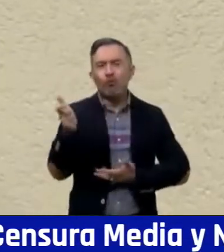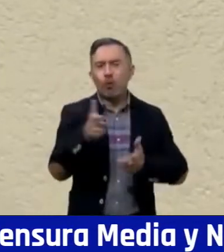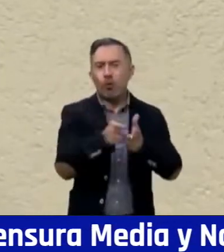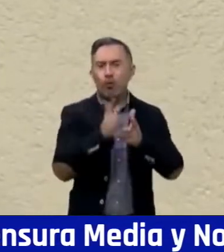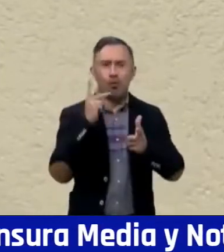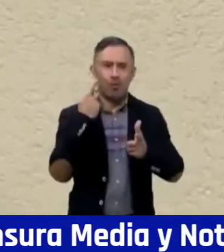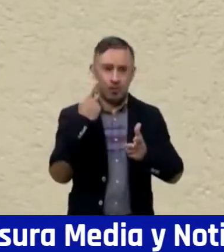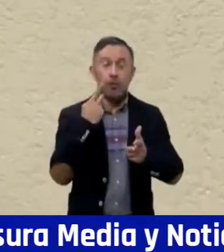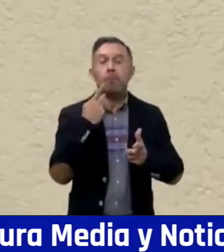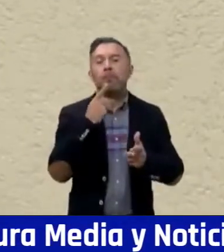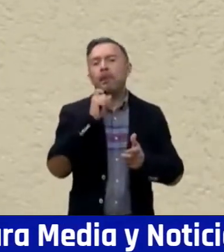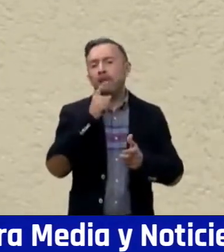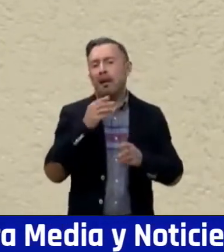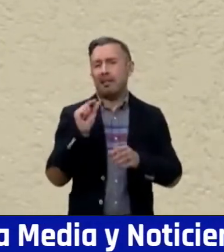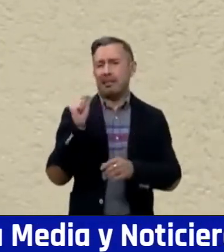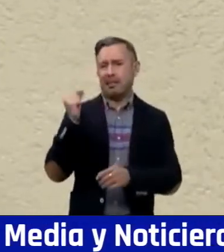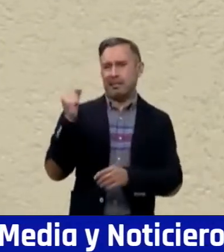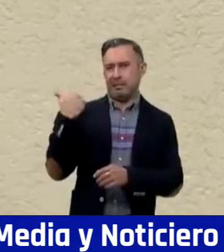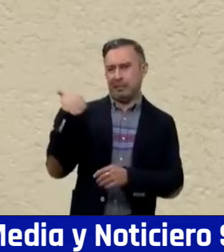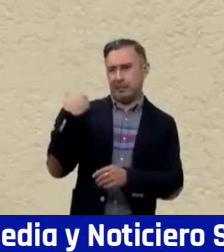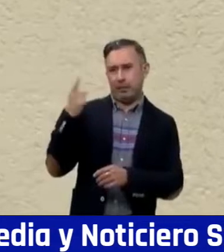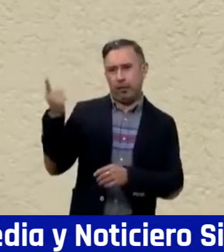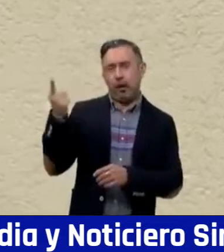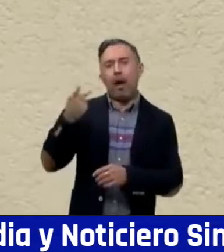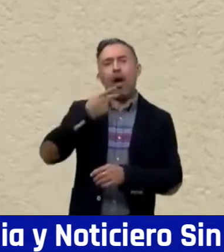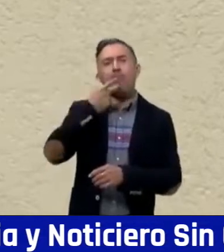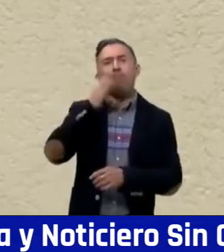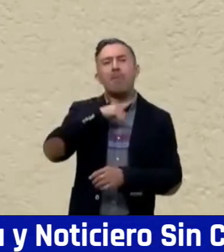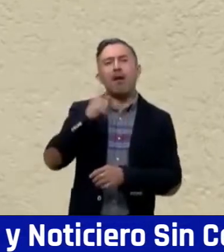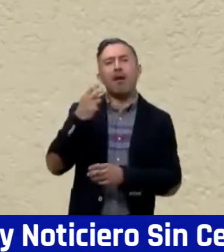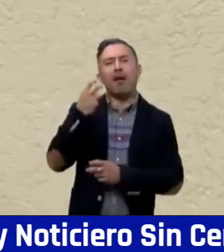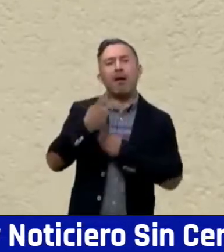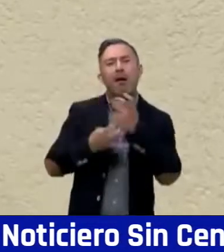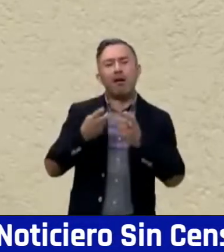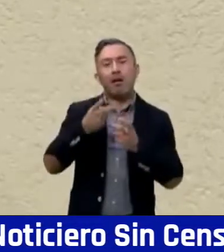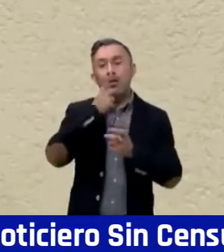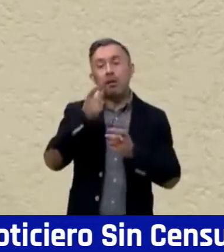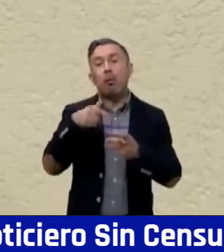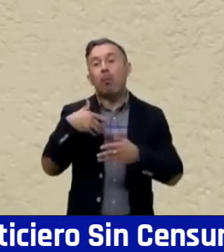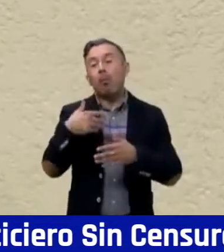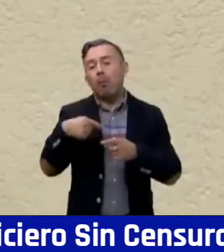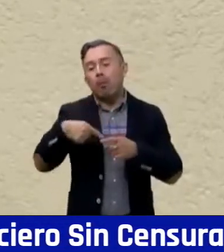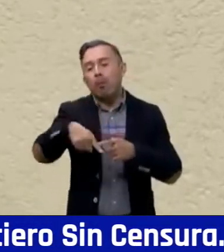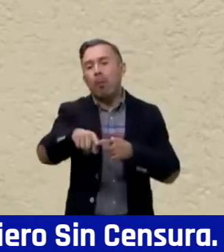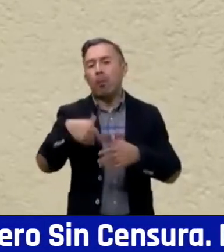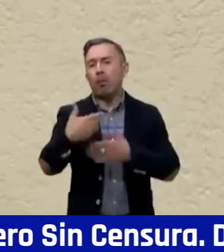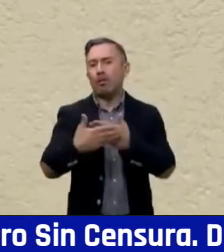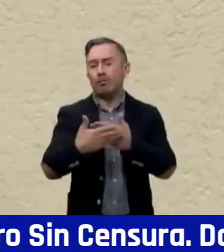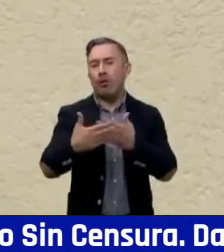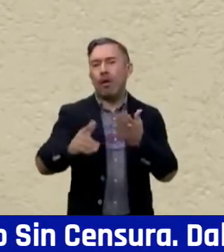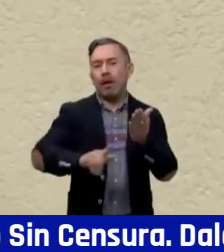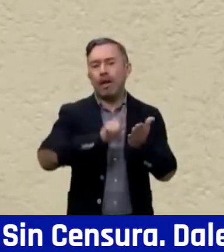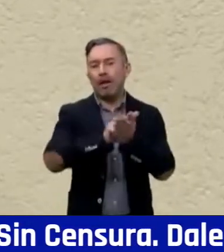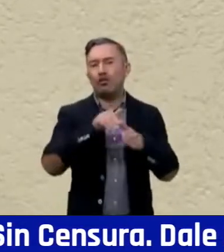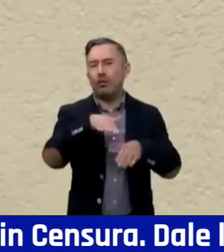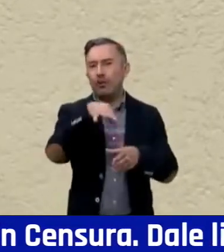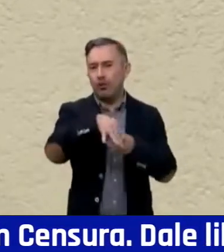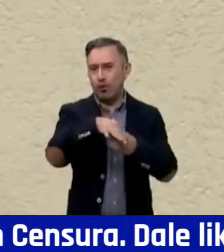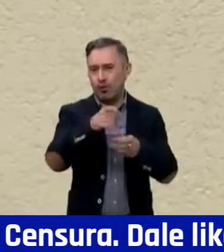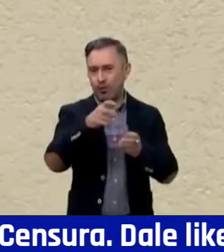han realizado en tiempos recientes sobre el inicio de una eventual reforma electoral. Desde la reforma política